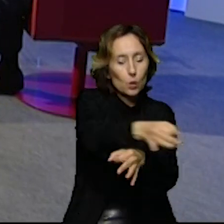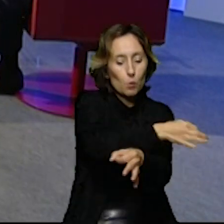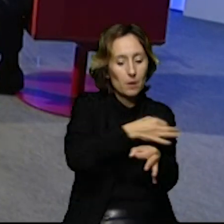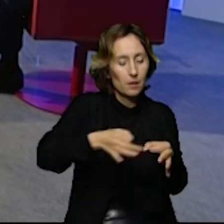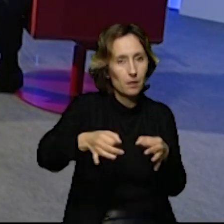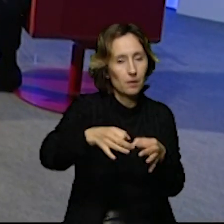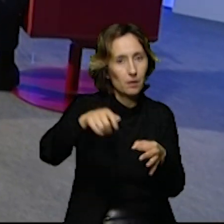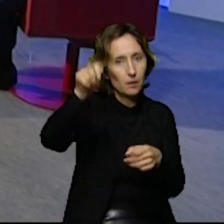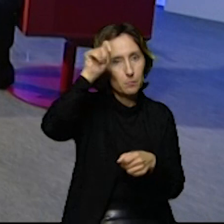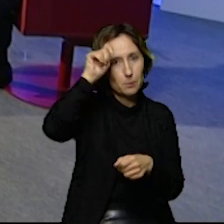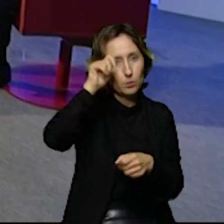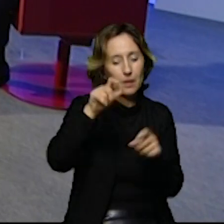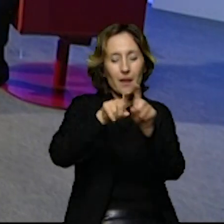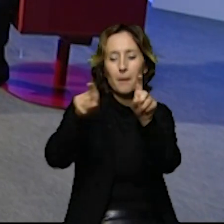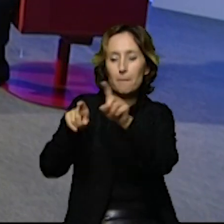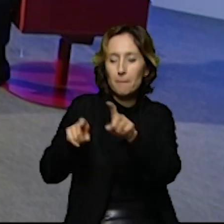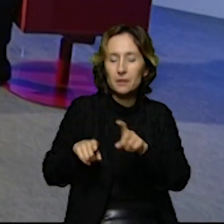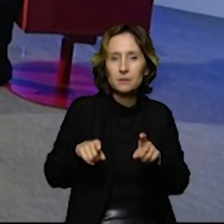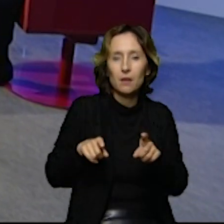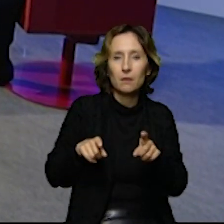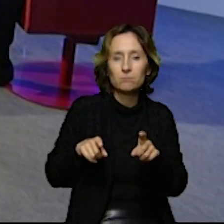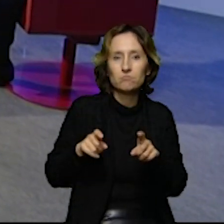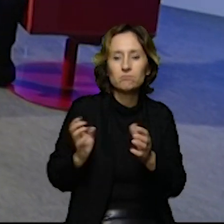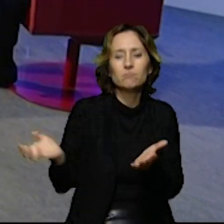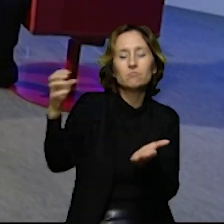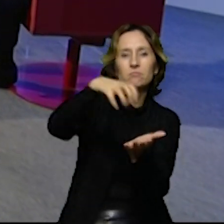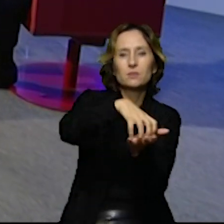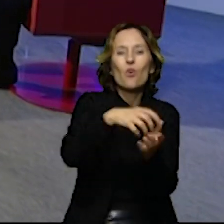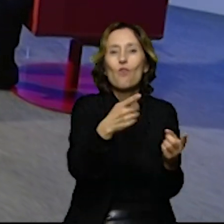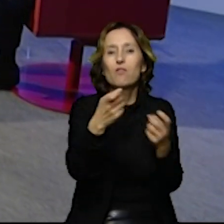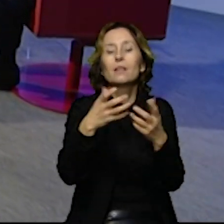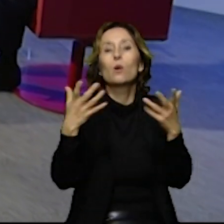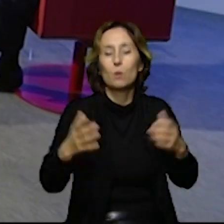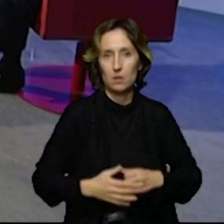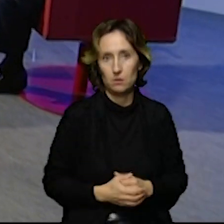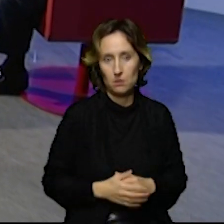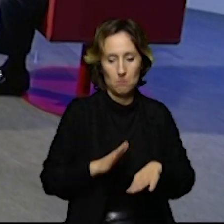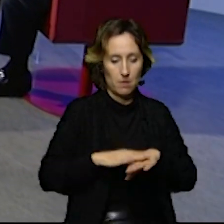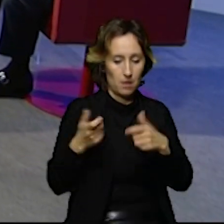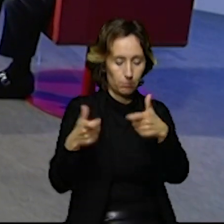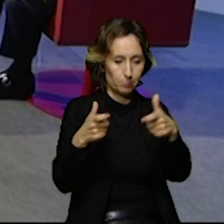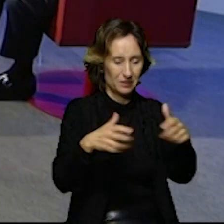que asiente realmente el espectro que tenemos ahora industrial?